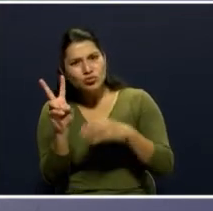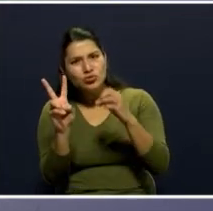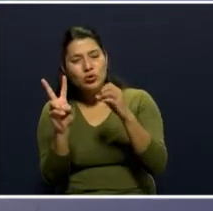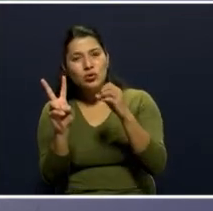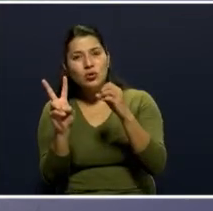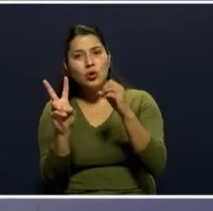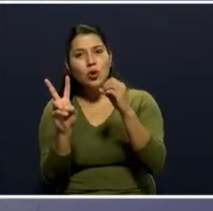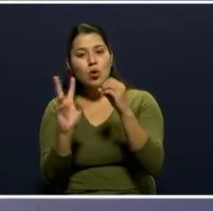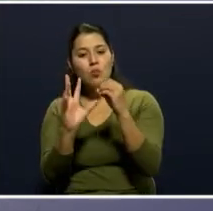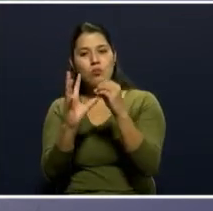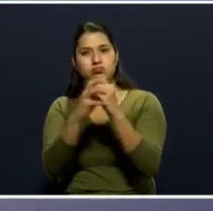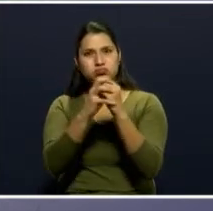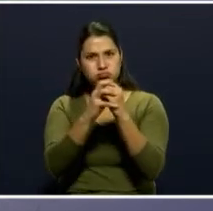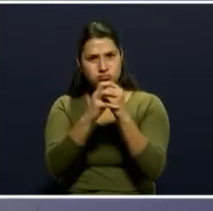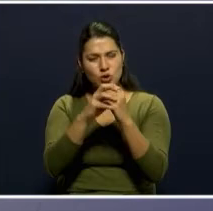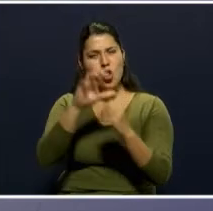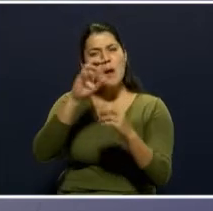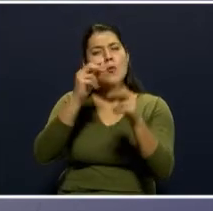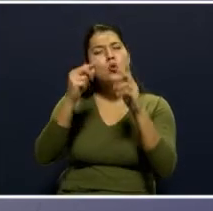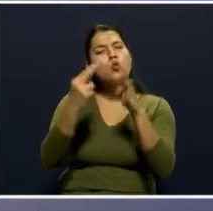que las coloniza?